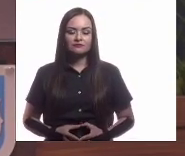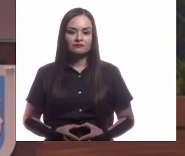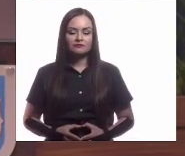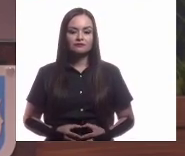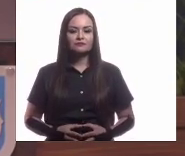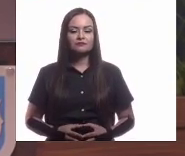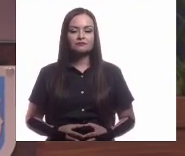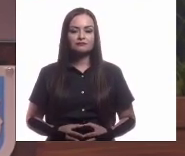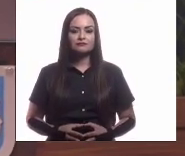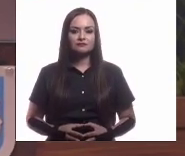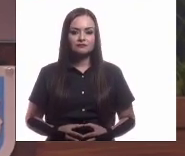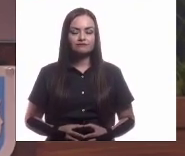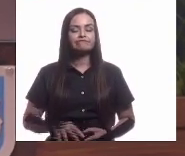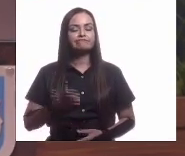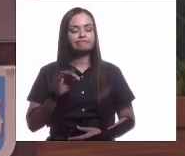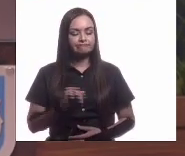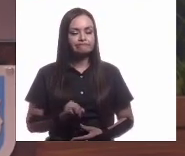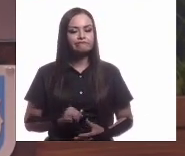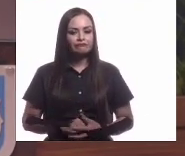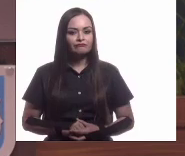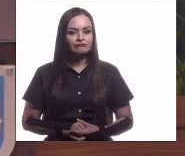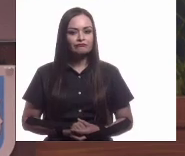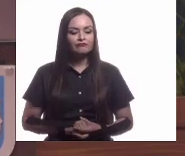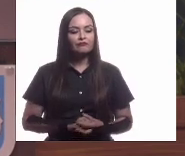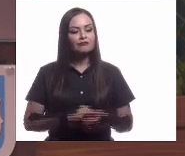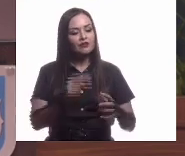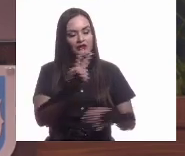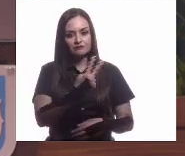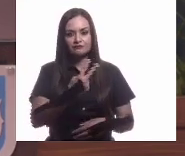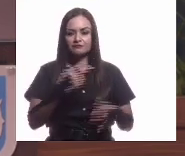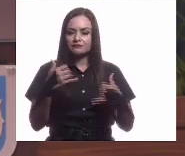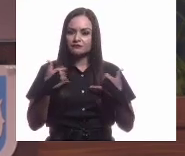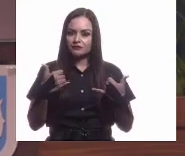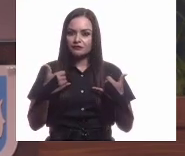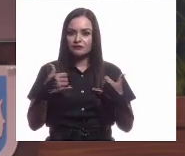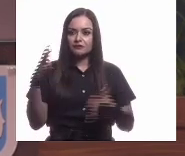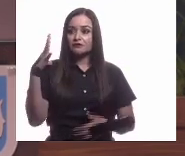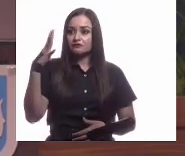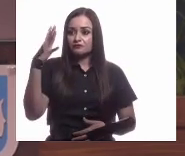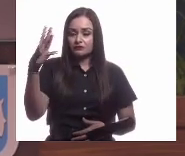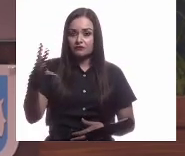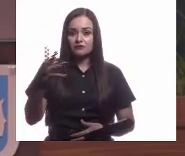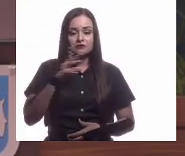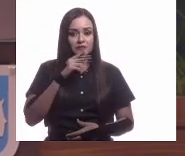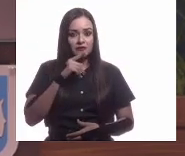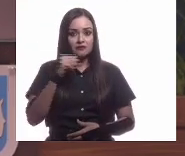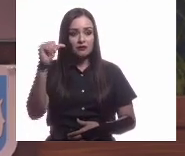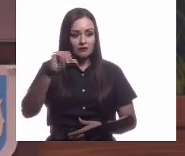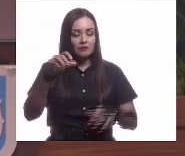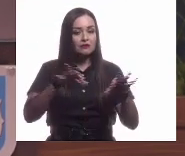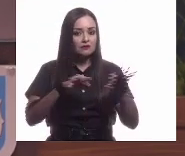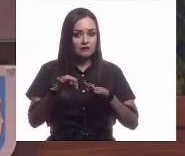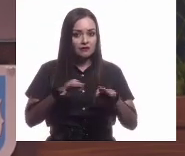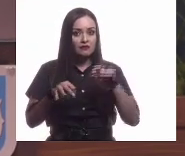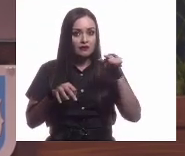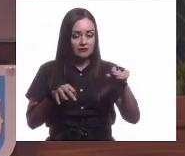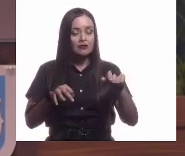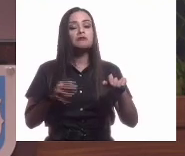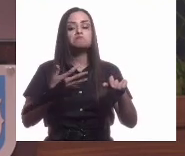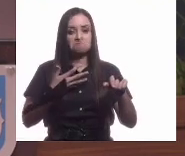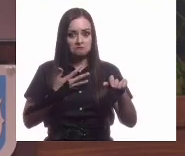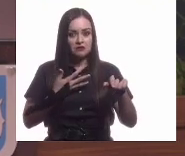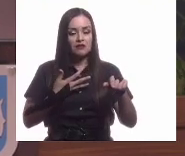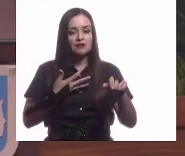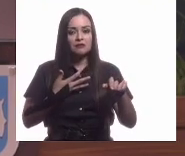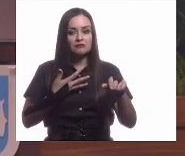Sin duda alguna, Carolina y Víctor viven hoy un mejor futuro. Hoy tienen trabajo, tienen la posibilidad de seguir